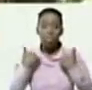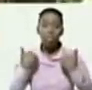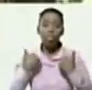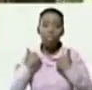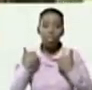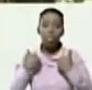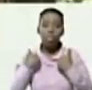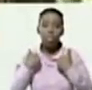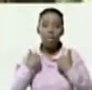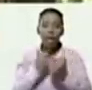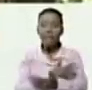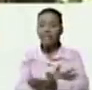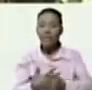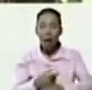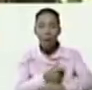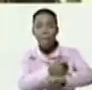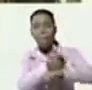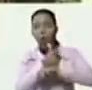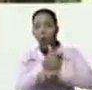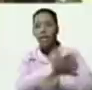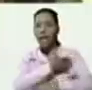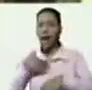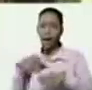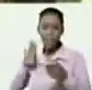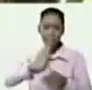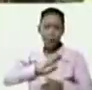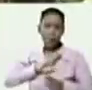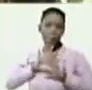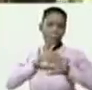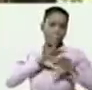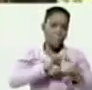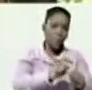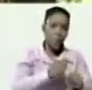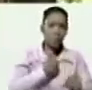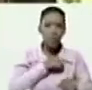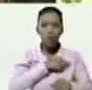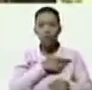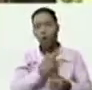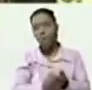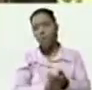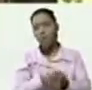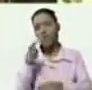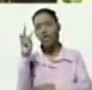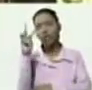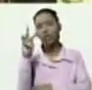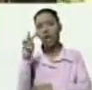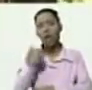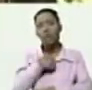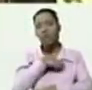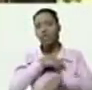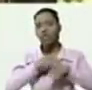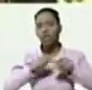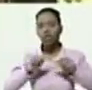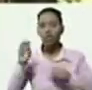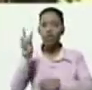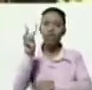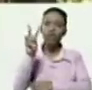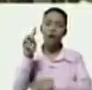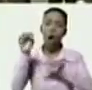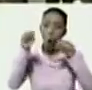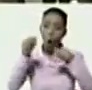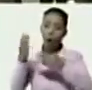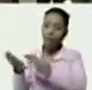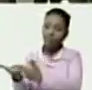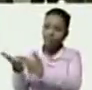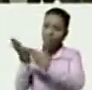a sangre y fuego querer conquistar a nuestros hermanos, a nuestro territorio? Hoy recibí esa pluma